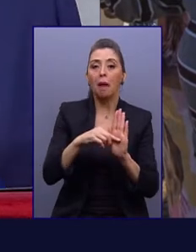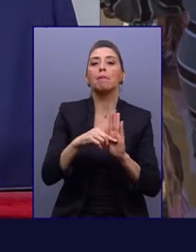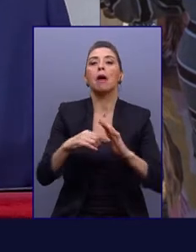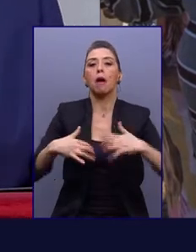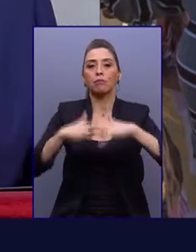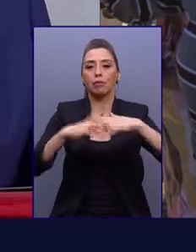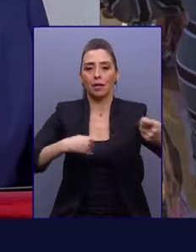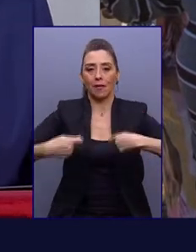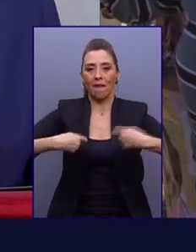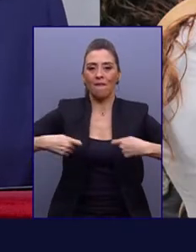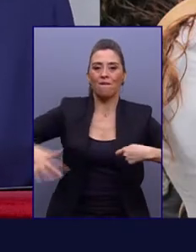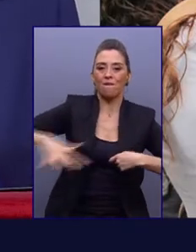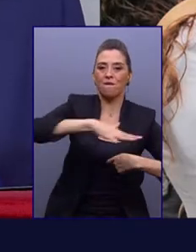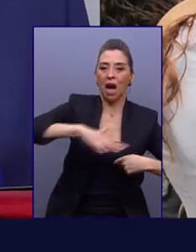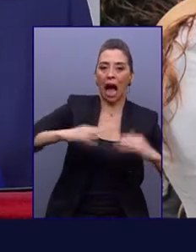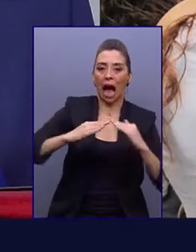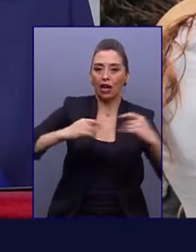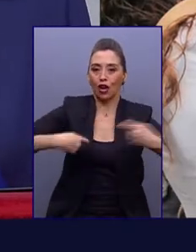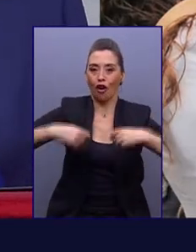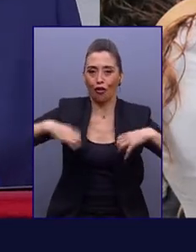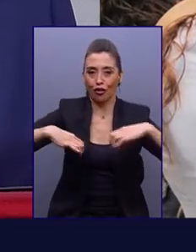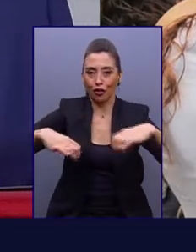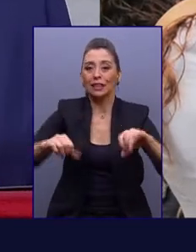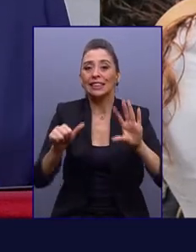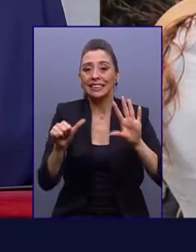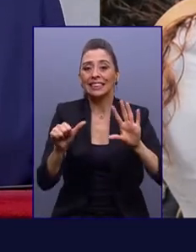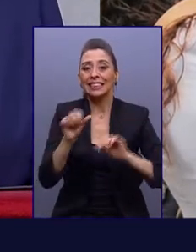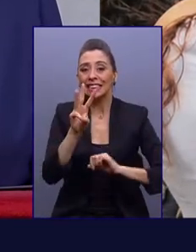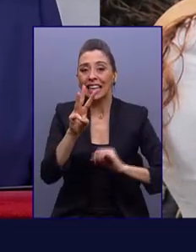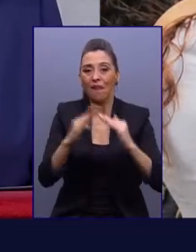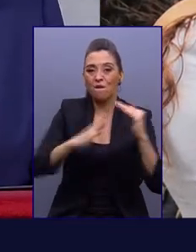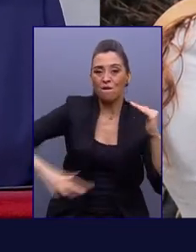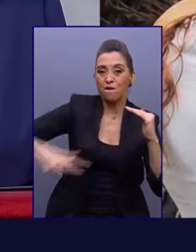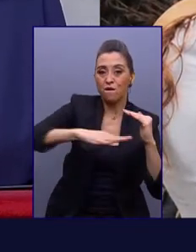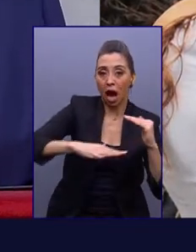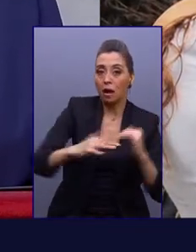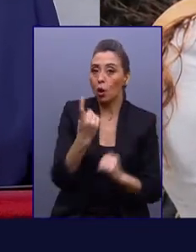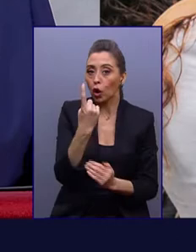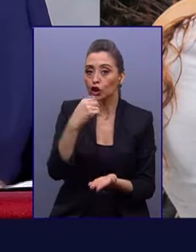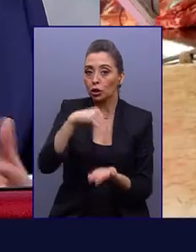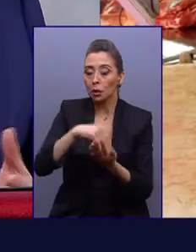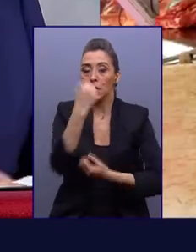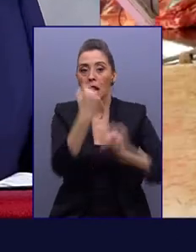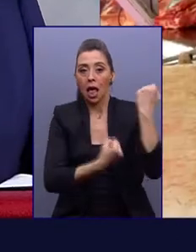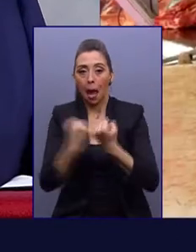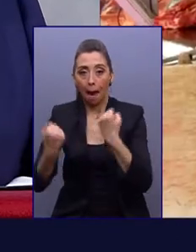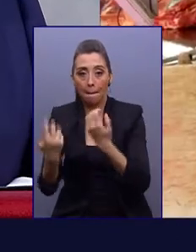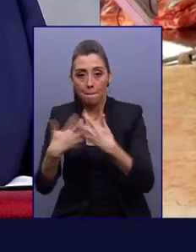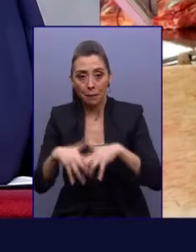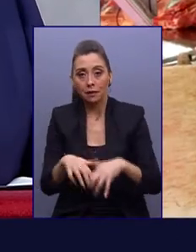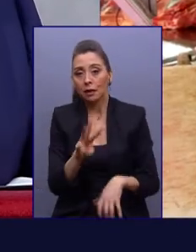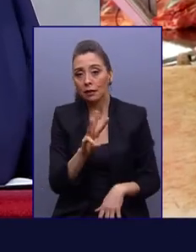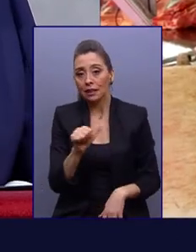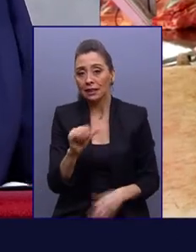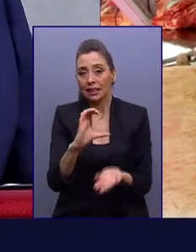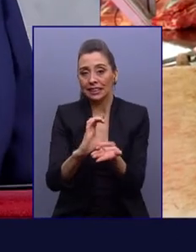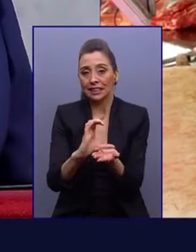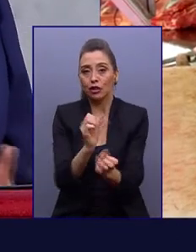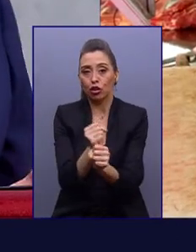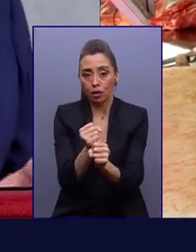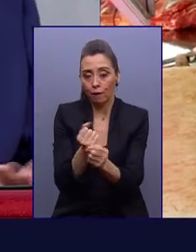barrios comerciales, que ha beneficiado a 63 barrios y más de 11.000 empresas, o los 36 centros de